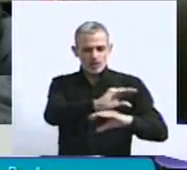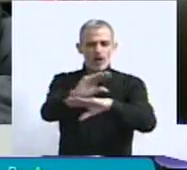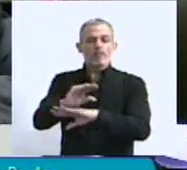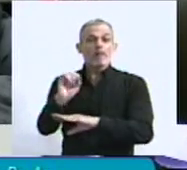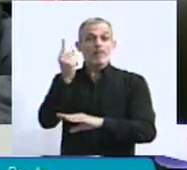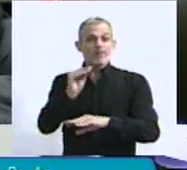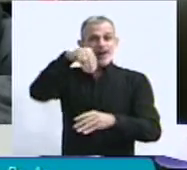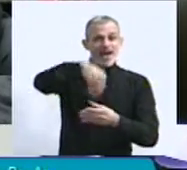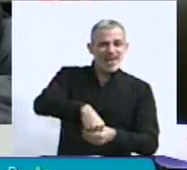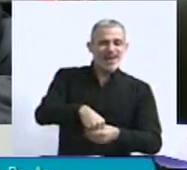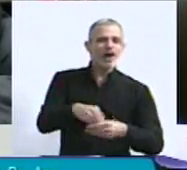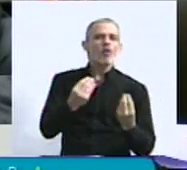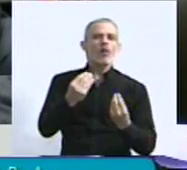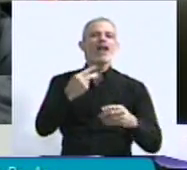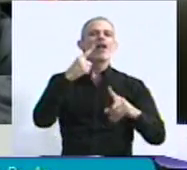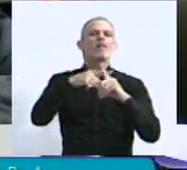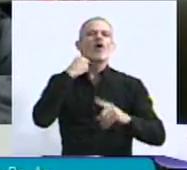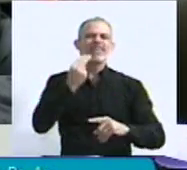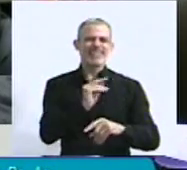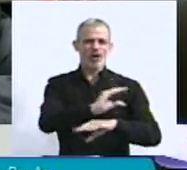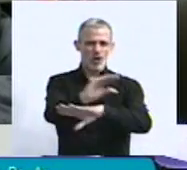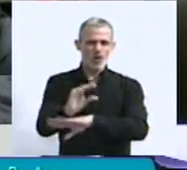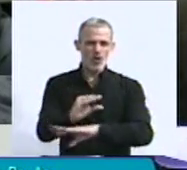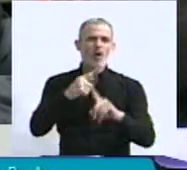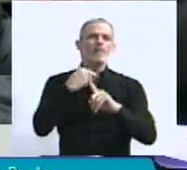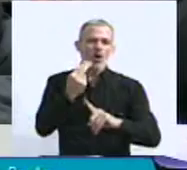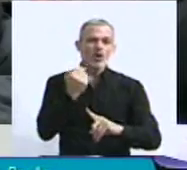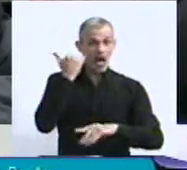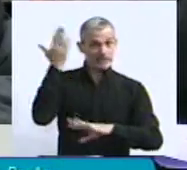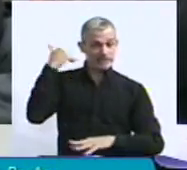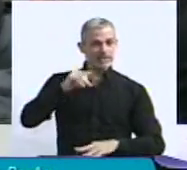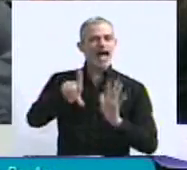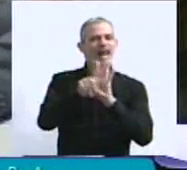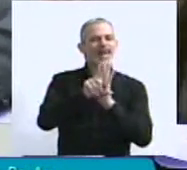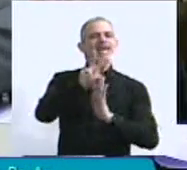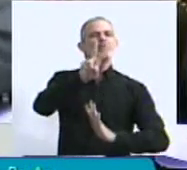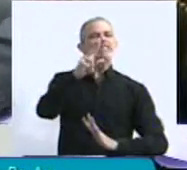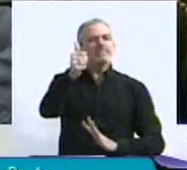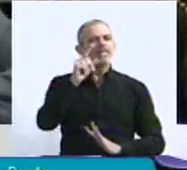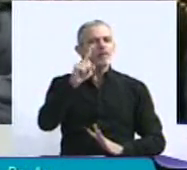por primera vez la asignación universal por hijo. Ya estaba en la ley